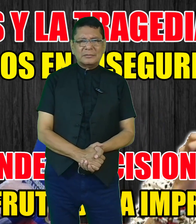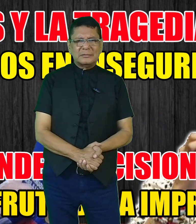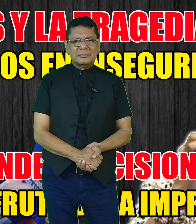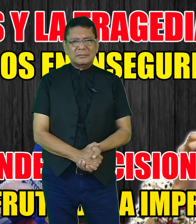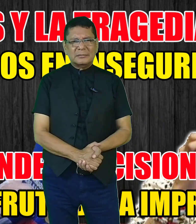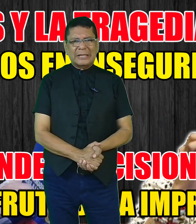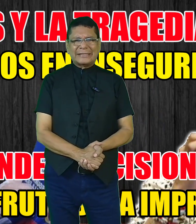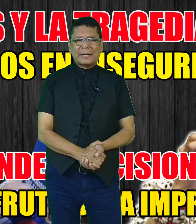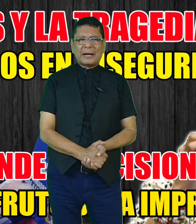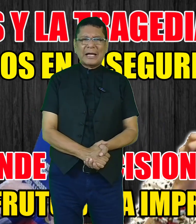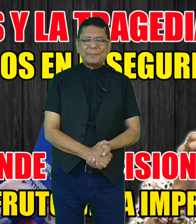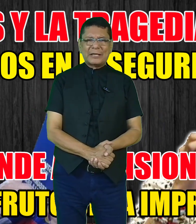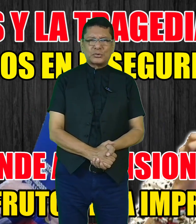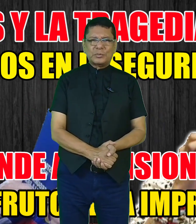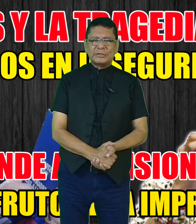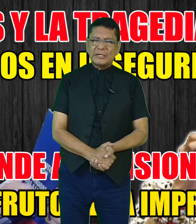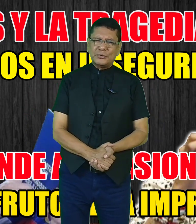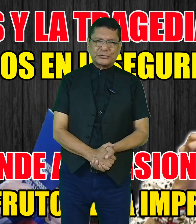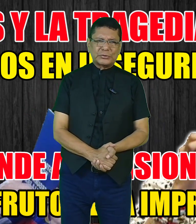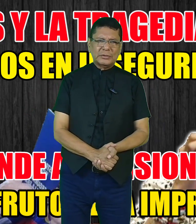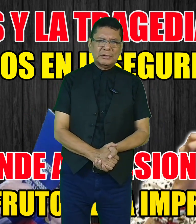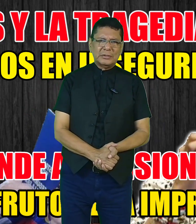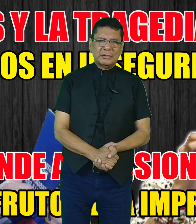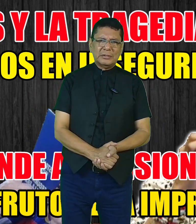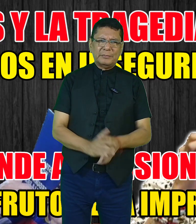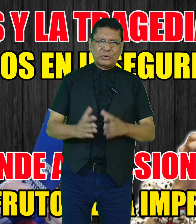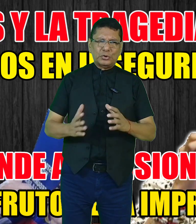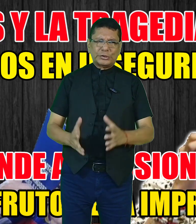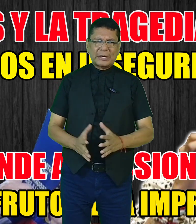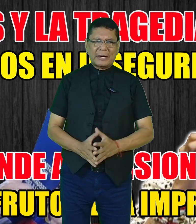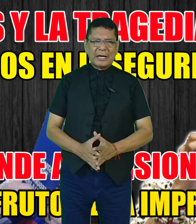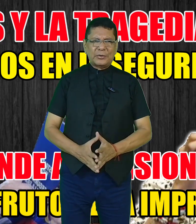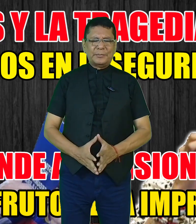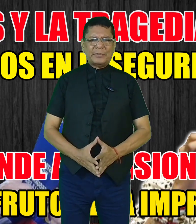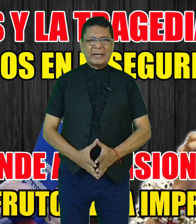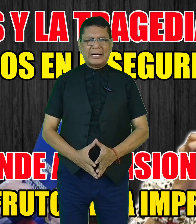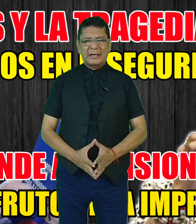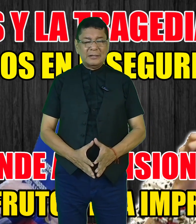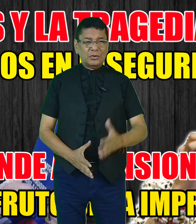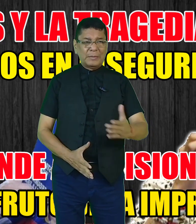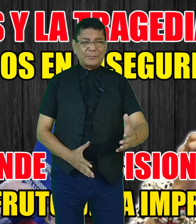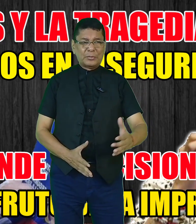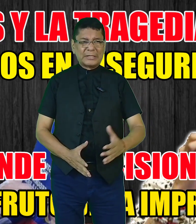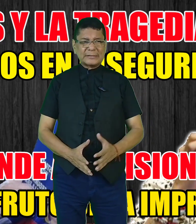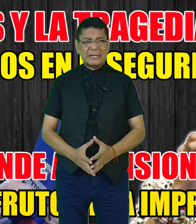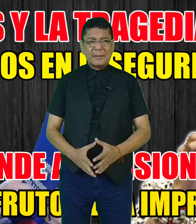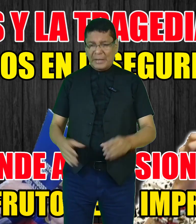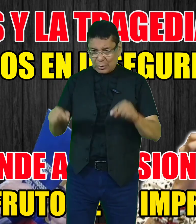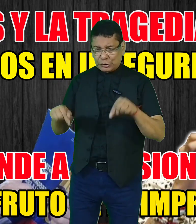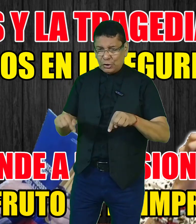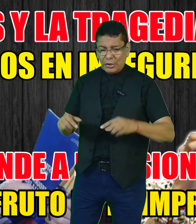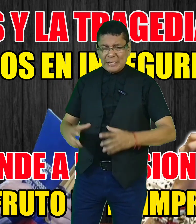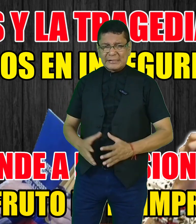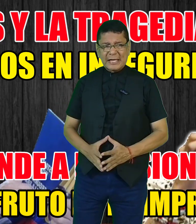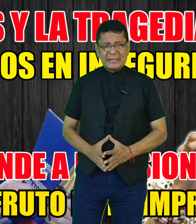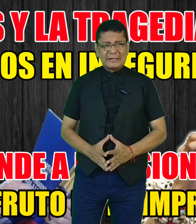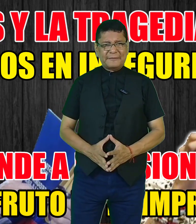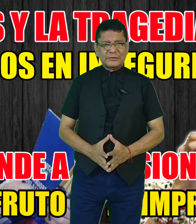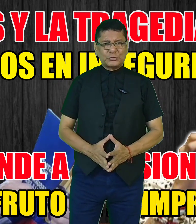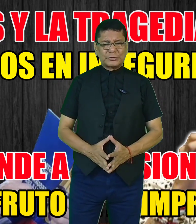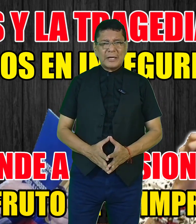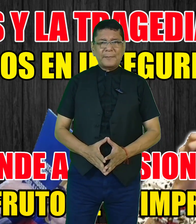dedicaron a trabajar para sus bolsillos, pero no trabajaron para los más pobres, para los que hoy